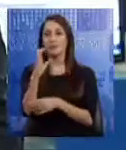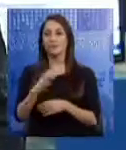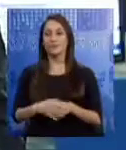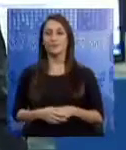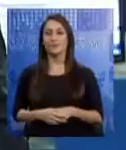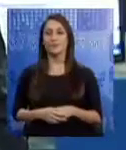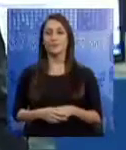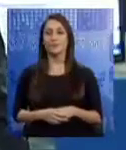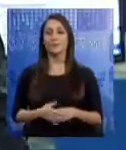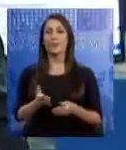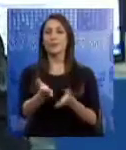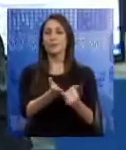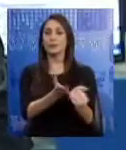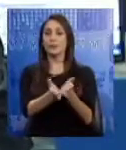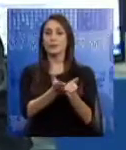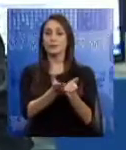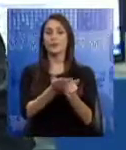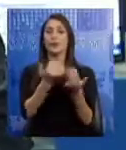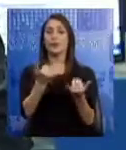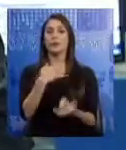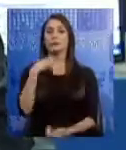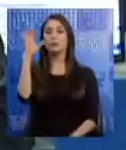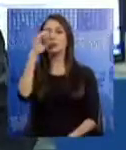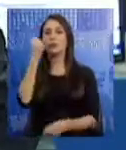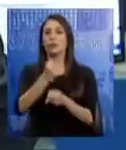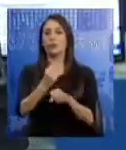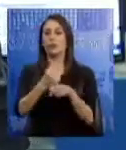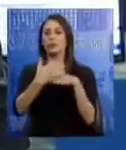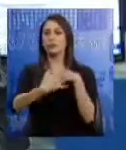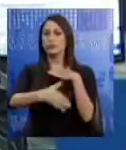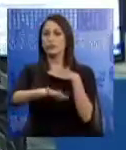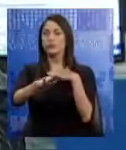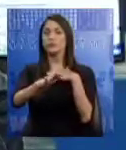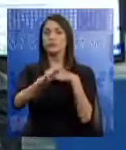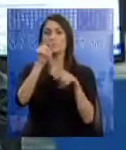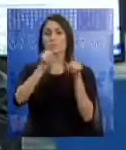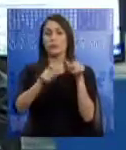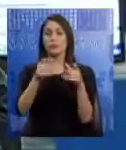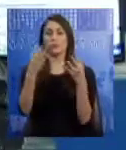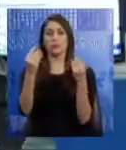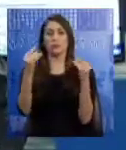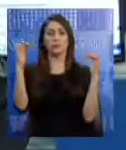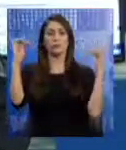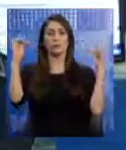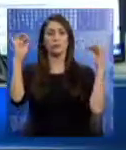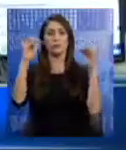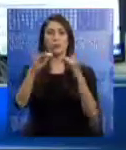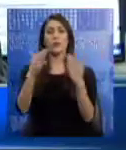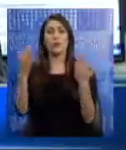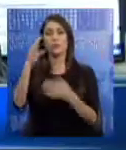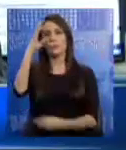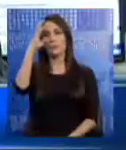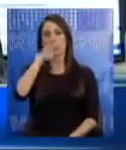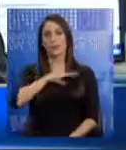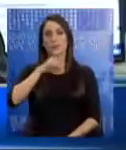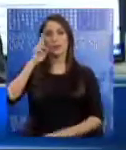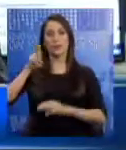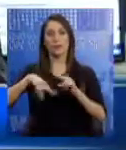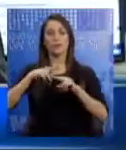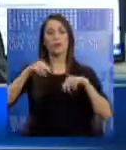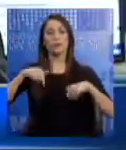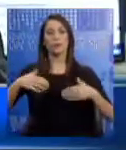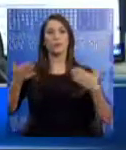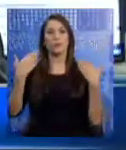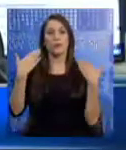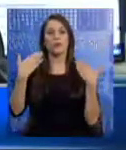La vocación de servicio y la búsqueda de estabilidad laboral motivan a los jóvenes que acuden en gran número a las instalaciones de la Policía Nacional en Guayaquil